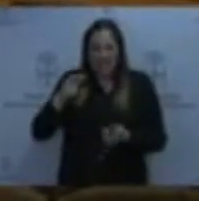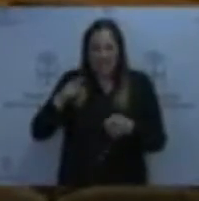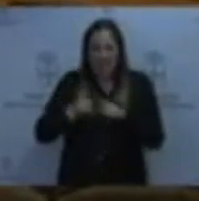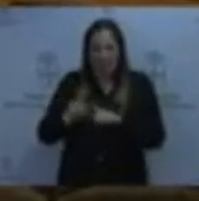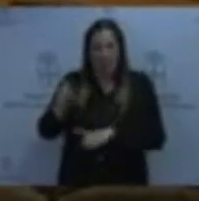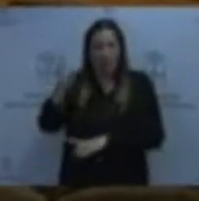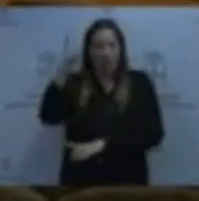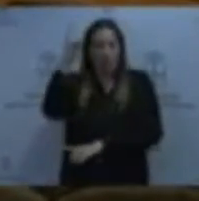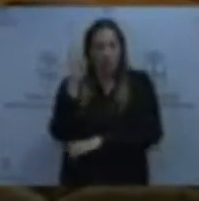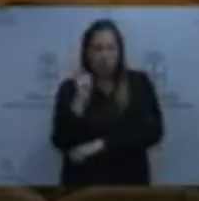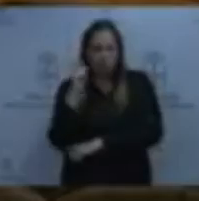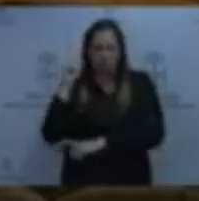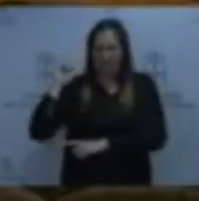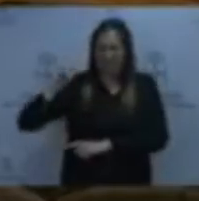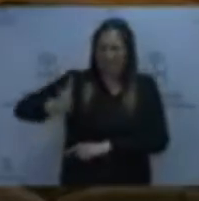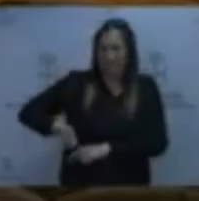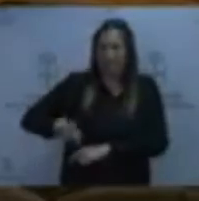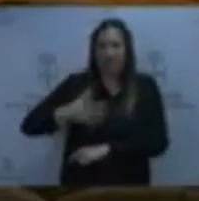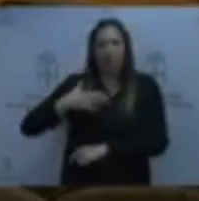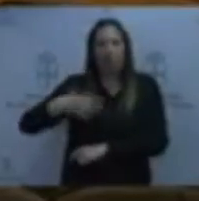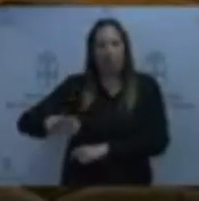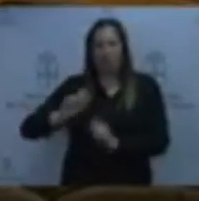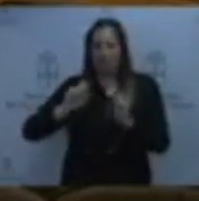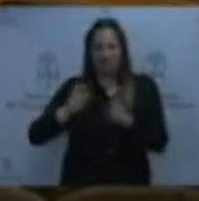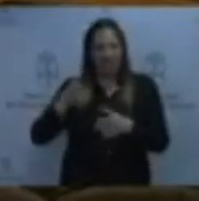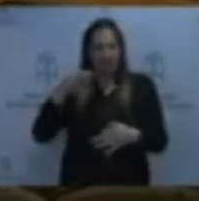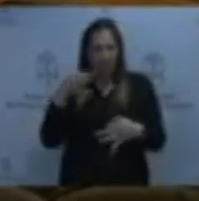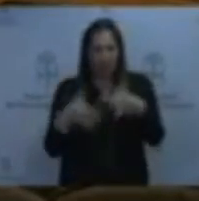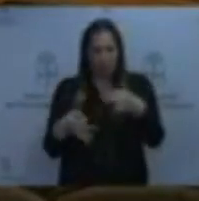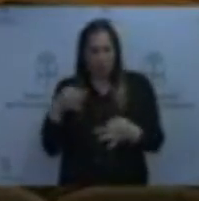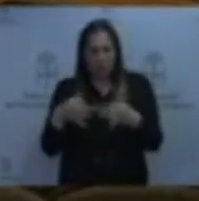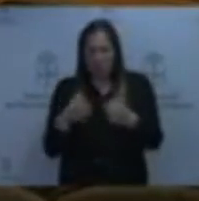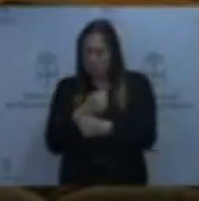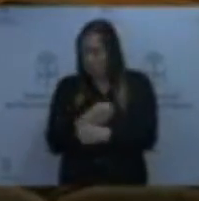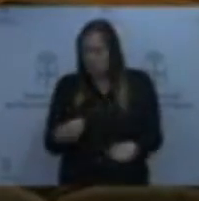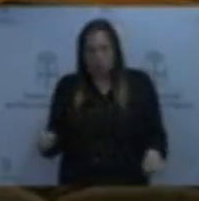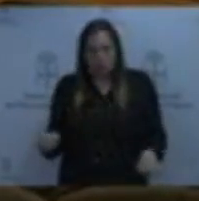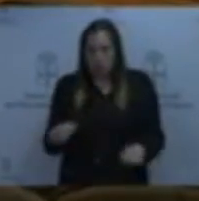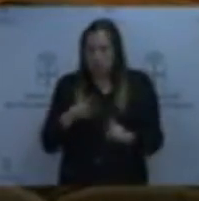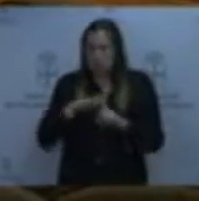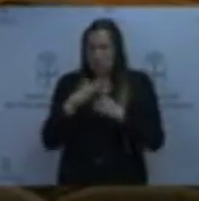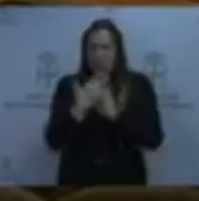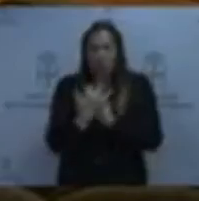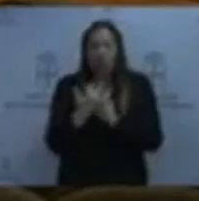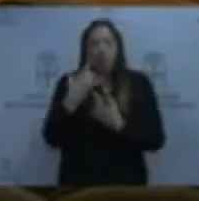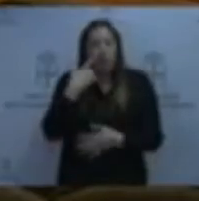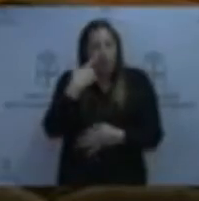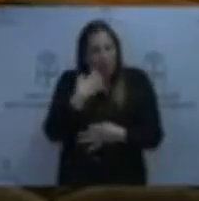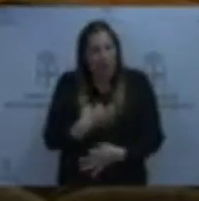realmente puede aportar justicia. Y es materialmente imposible. La situación realmente, pues bueno,